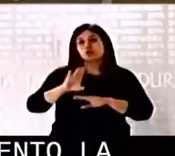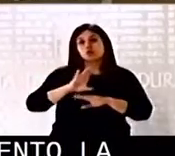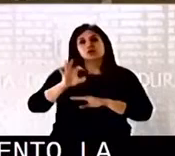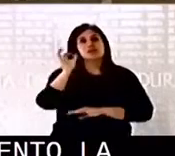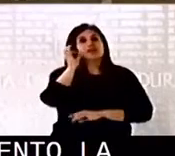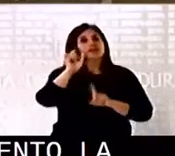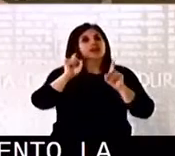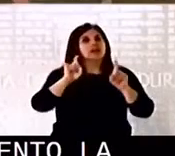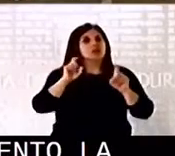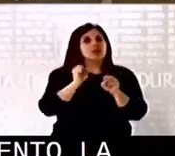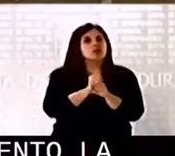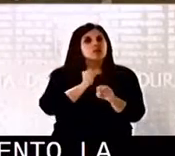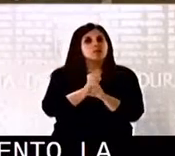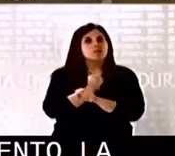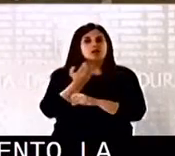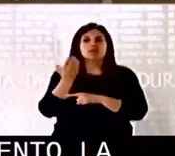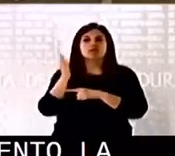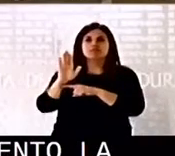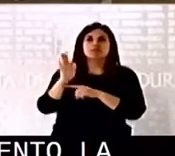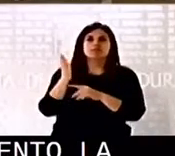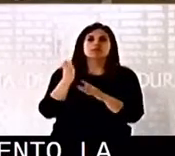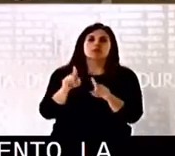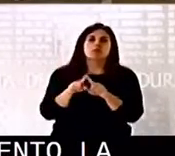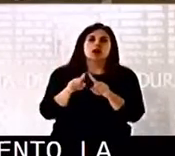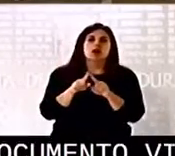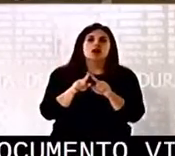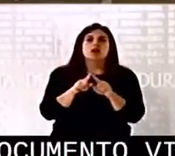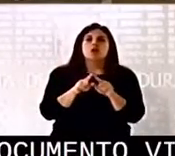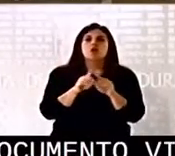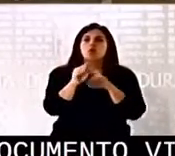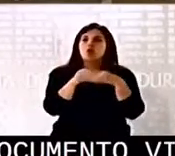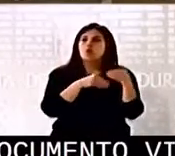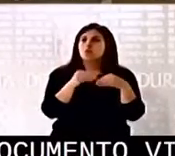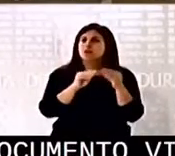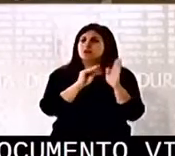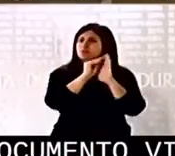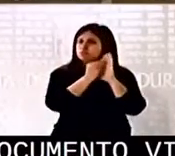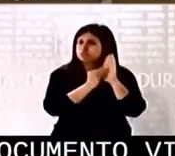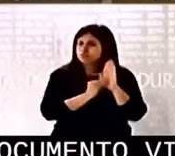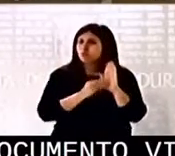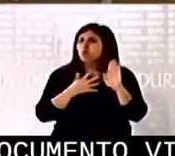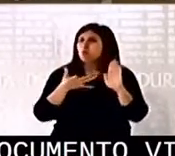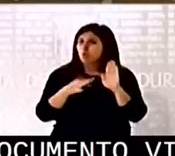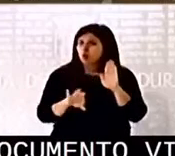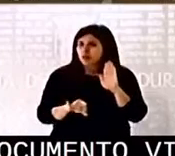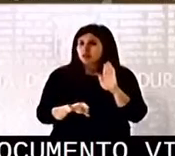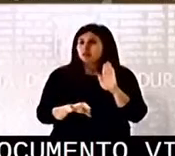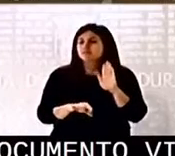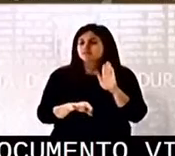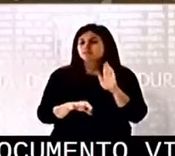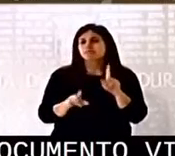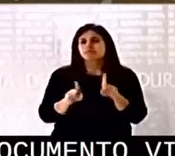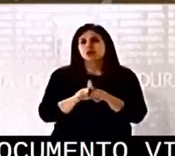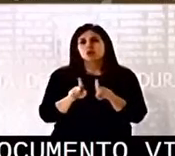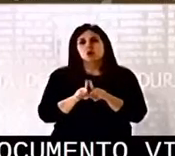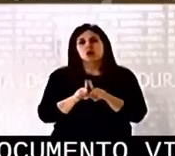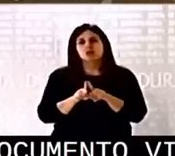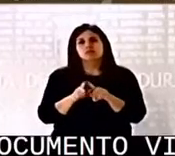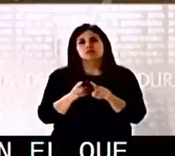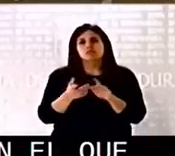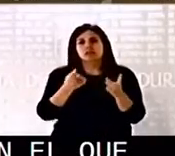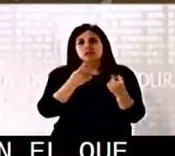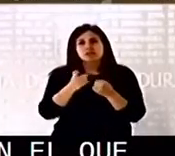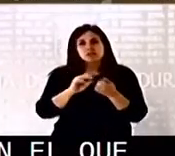es un documento vivo, pues podría modificarse en el sentido en el que fuese